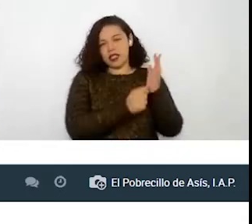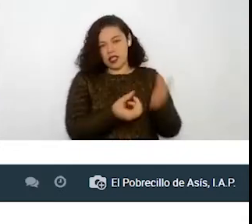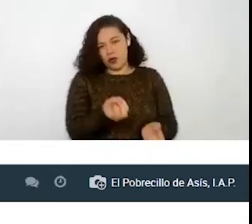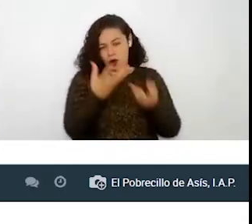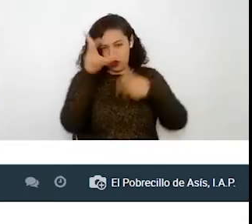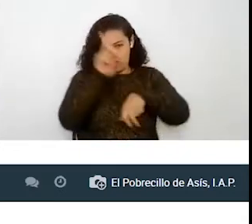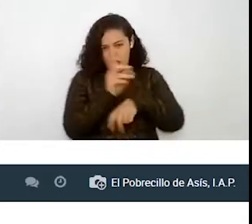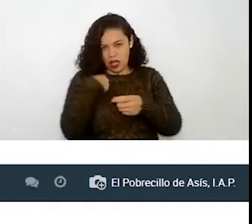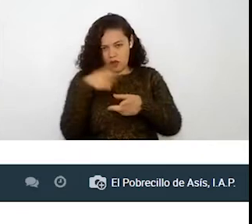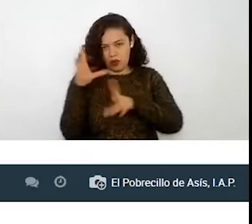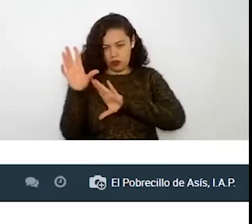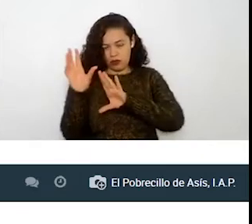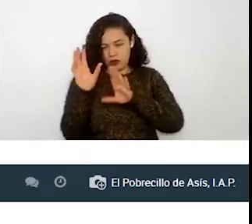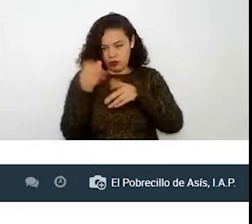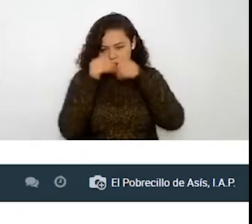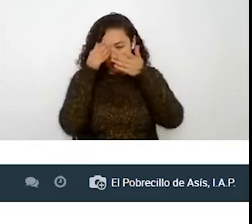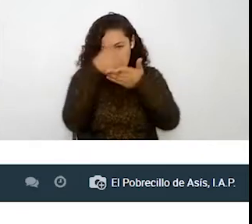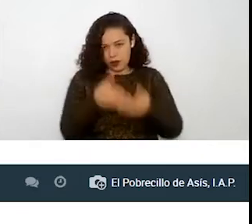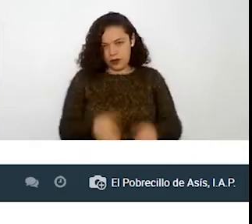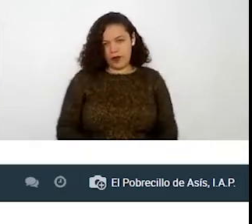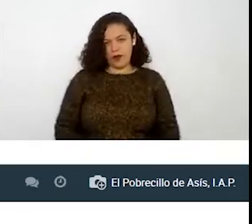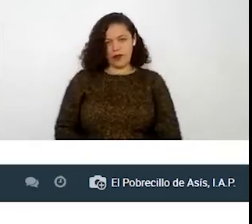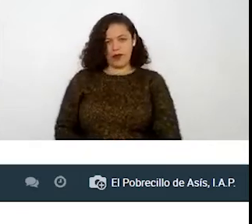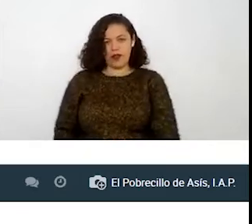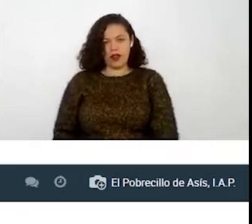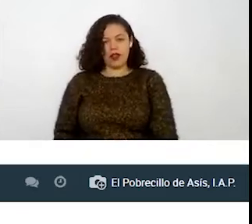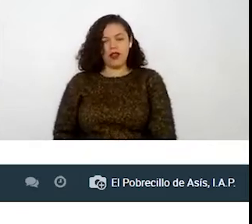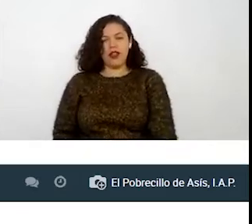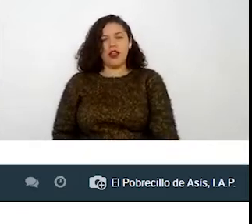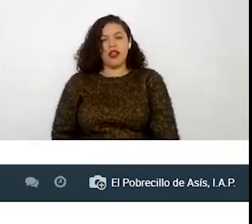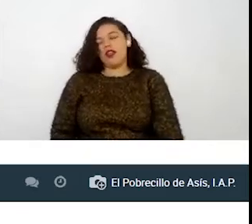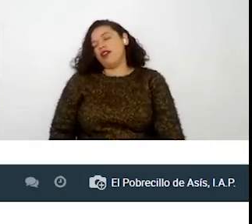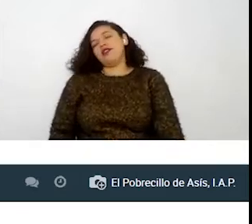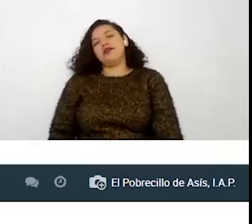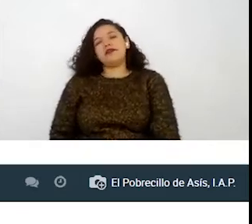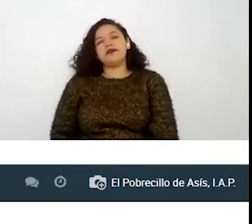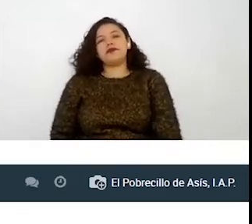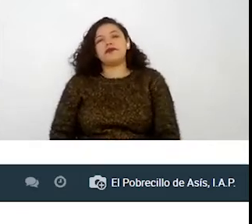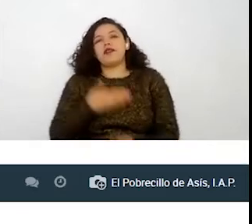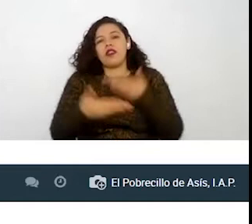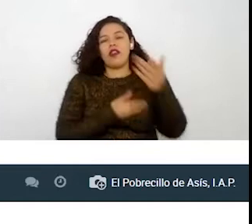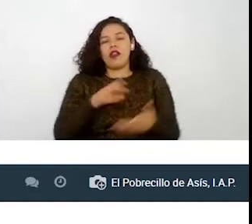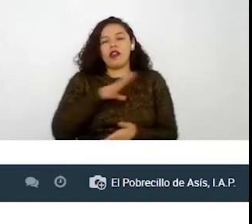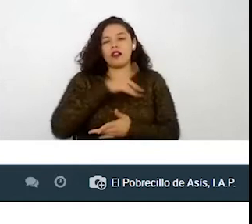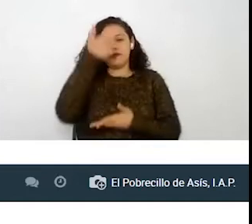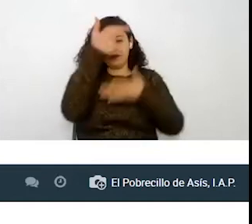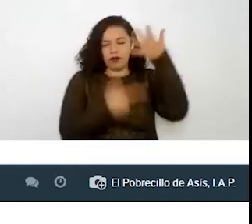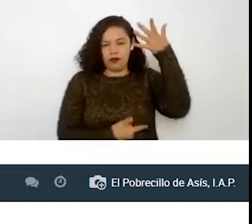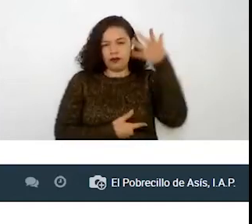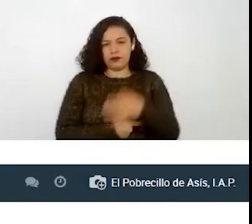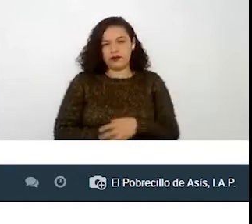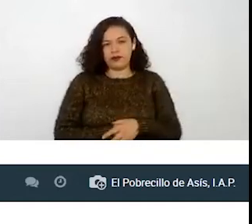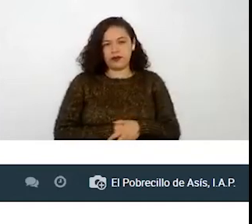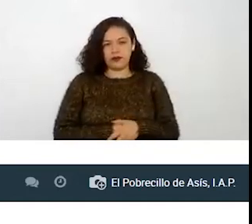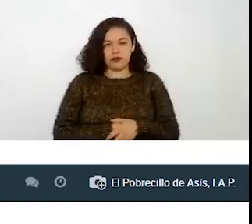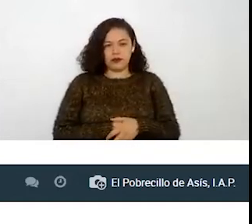qué vamos a otorgar en este servicio digamos que tenemos aquí una lista que nos despliega pues